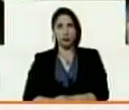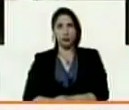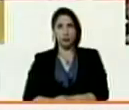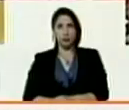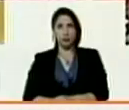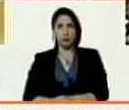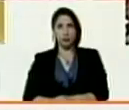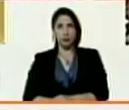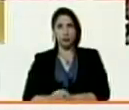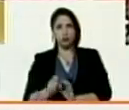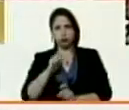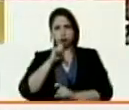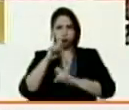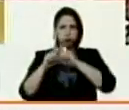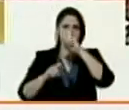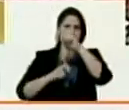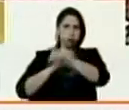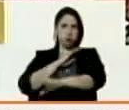ansias de poder.